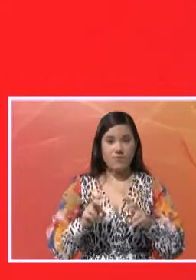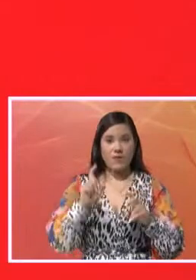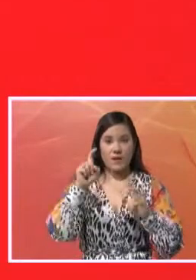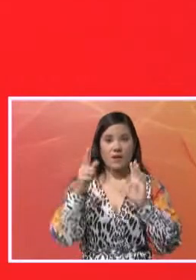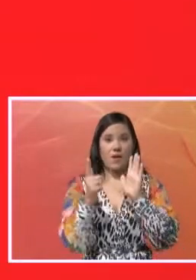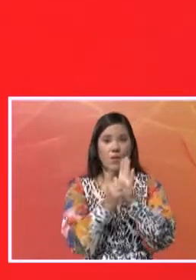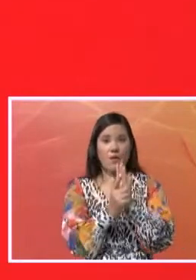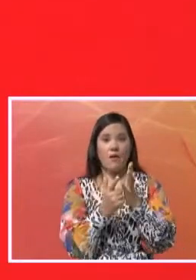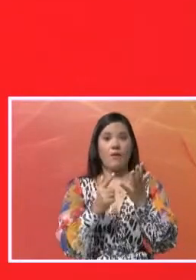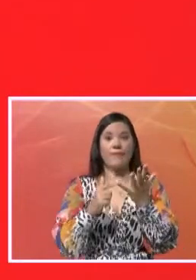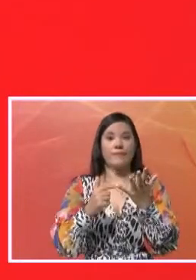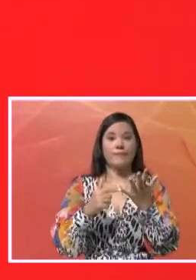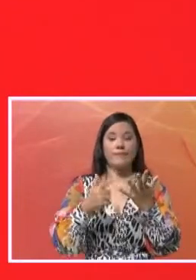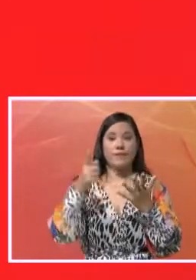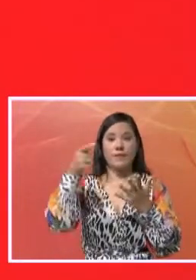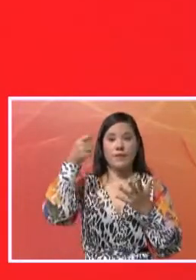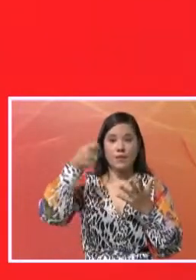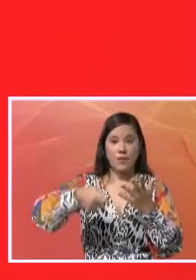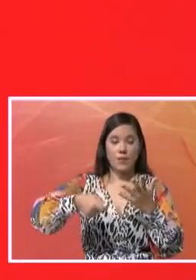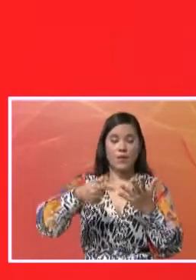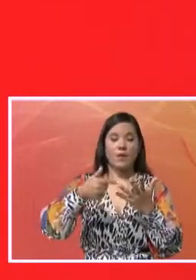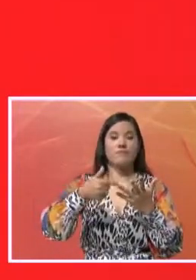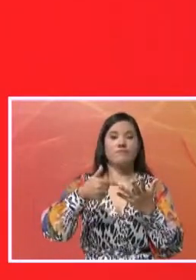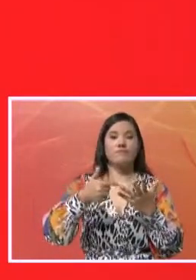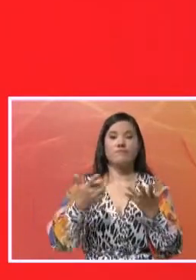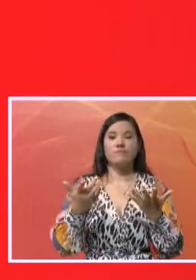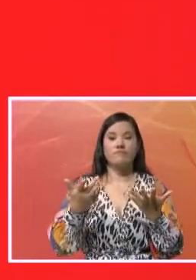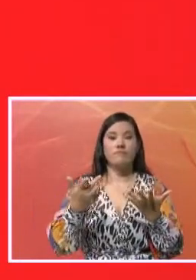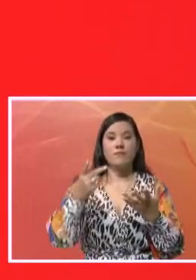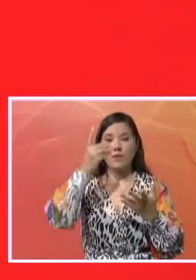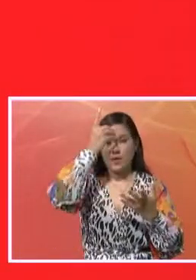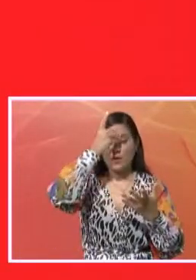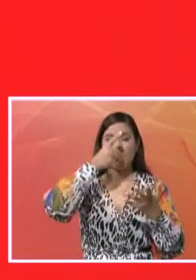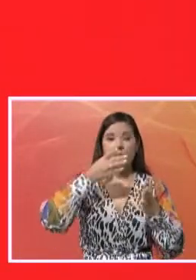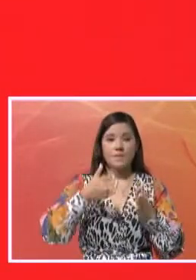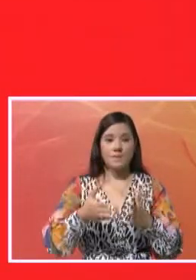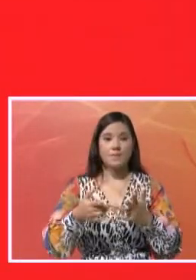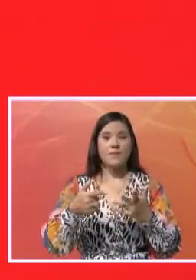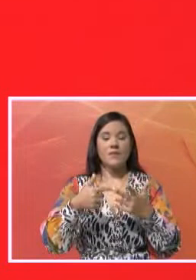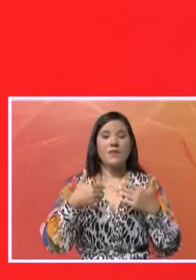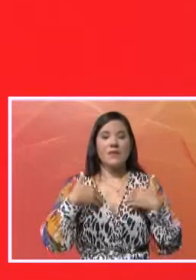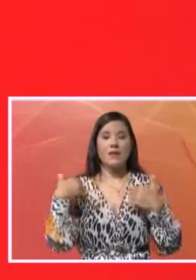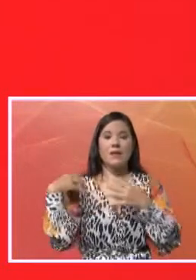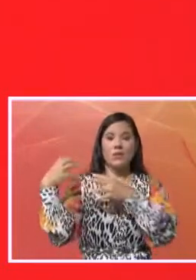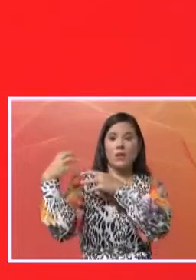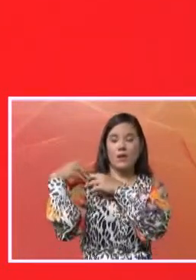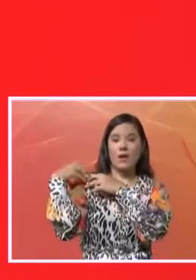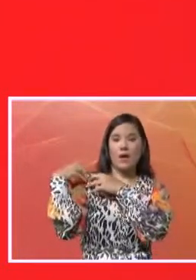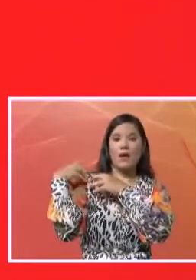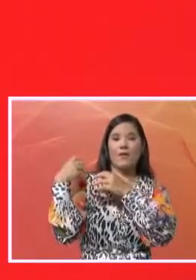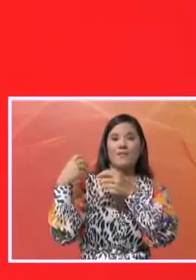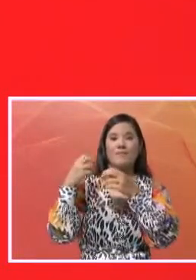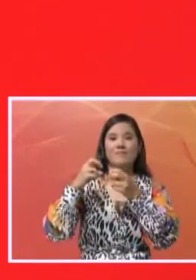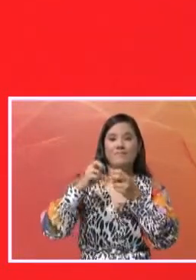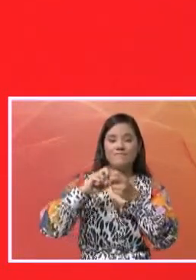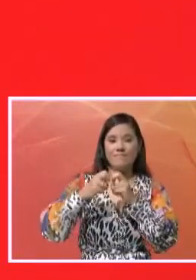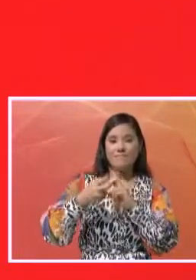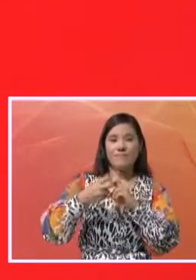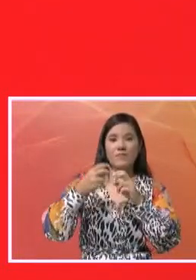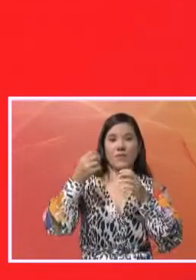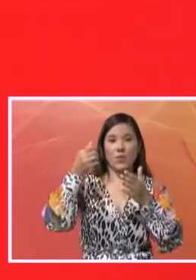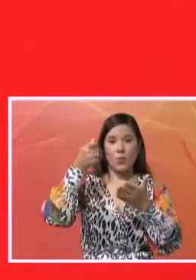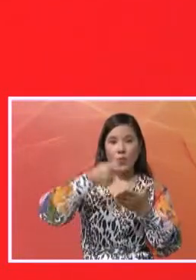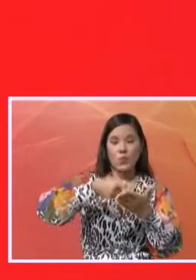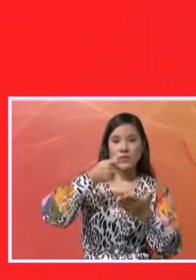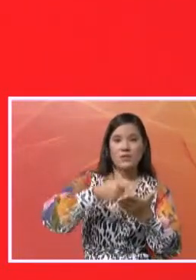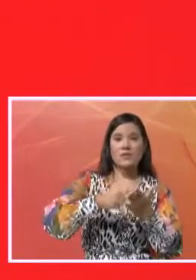o irse a los tribunales ordinarios de la república eso lleva una carga tanto en el sector de la justicia como a nivel